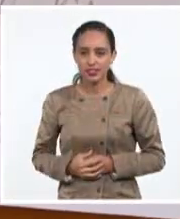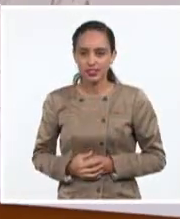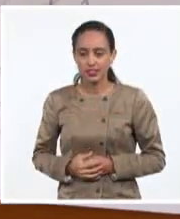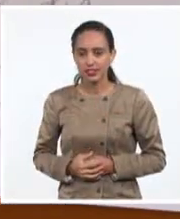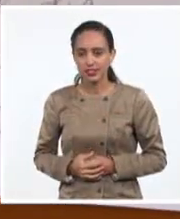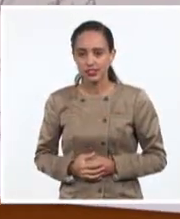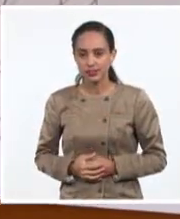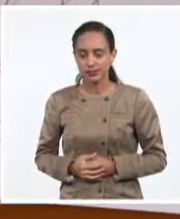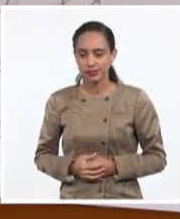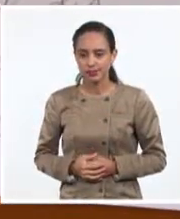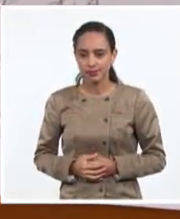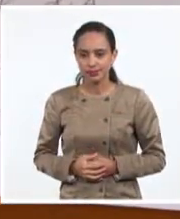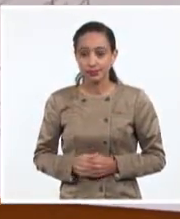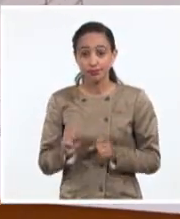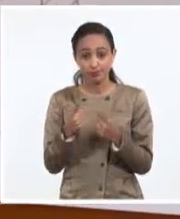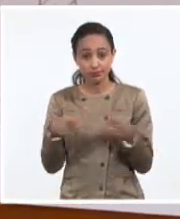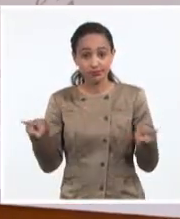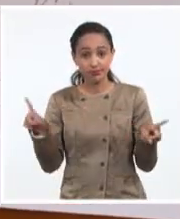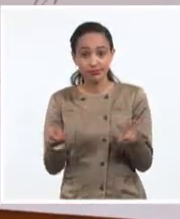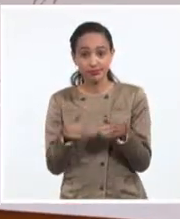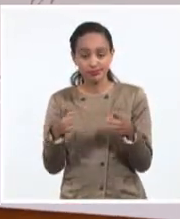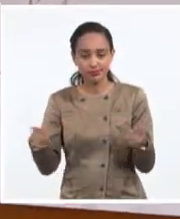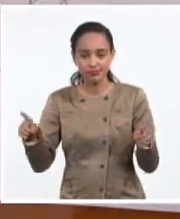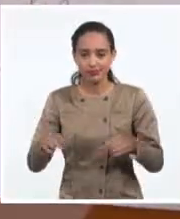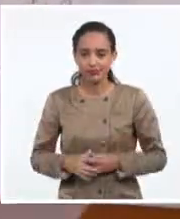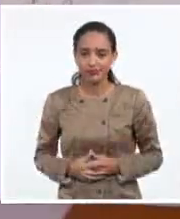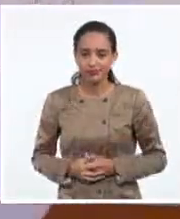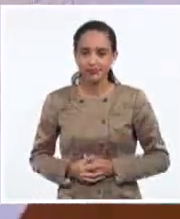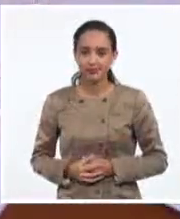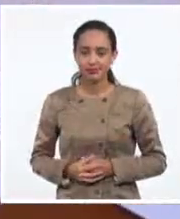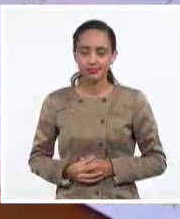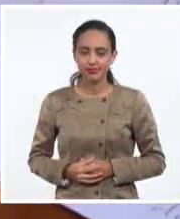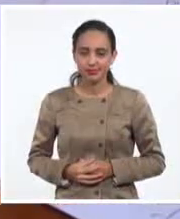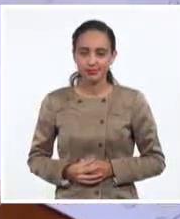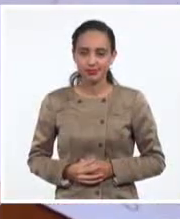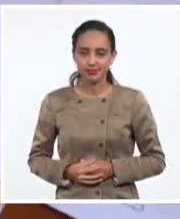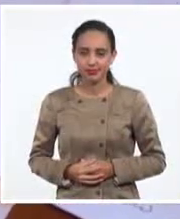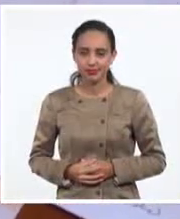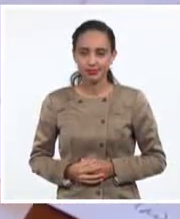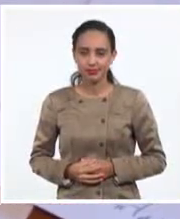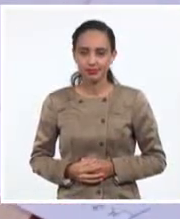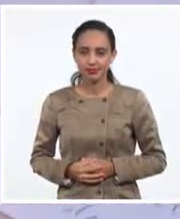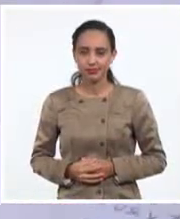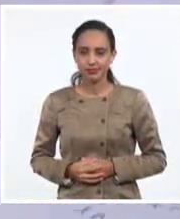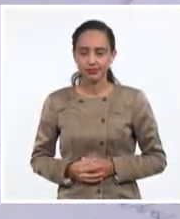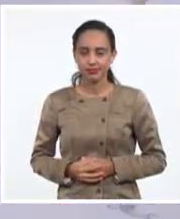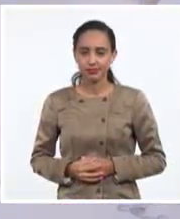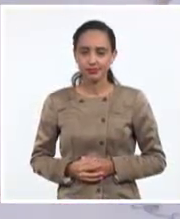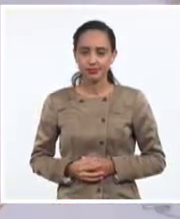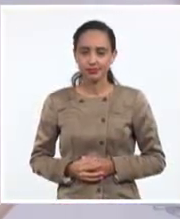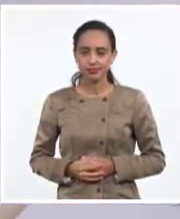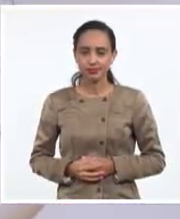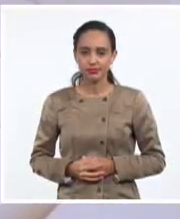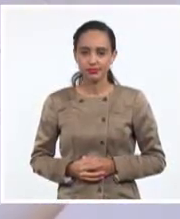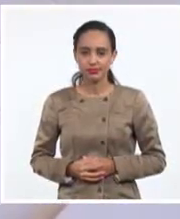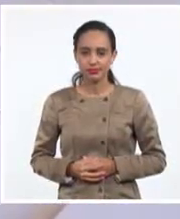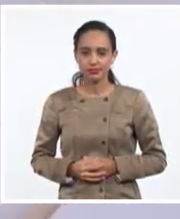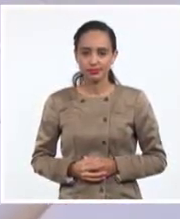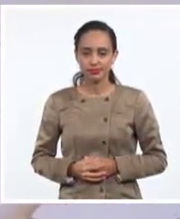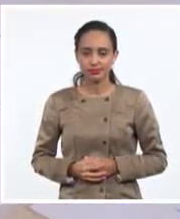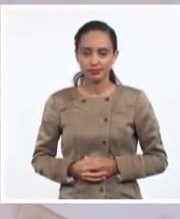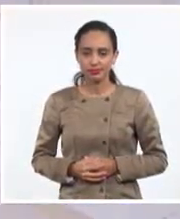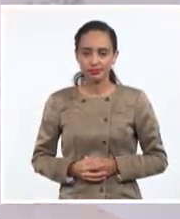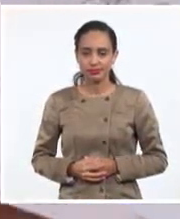Invento tu ciudad dentro de la mía y vuelvo a la niñez